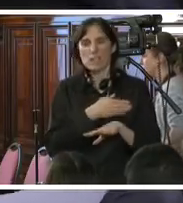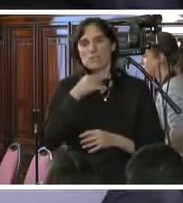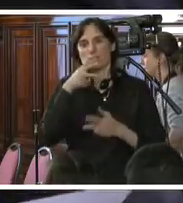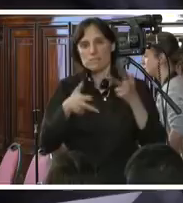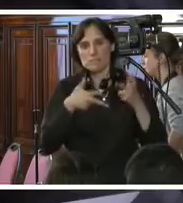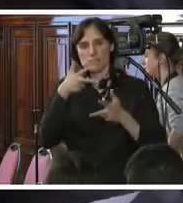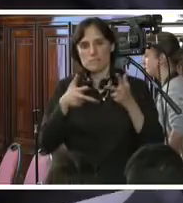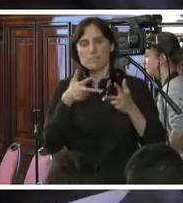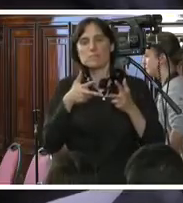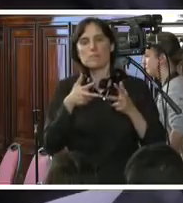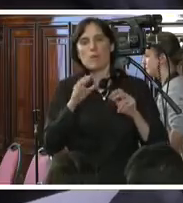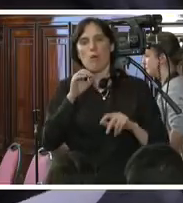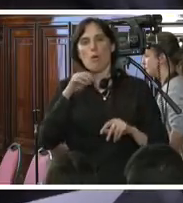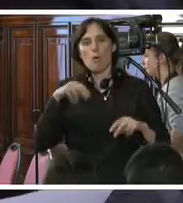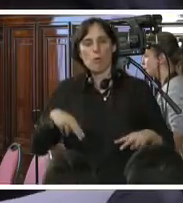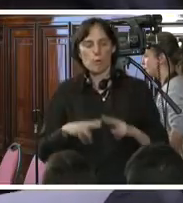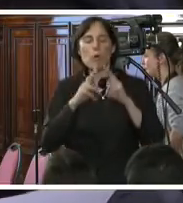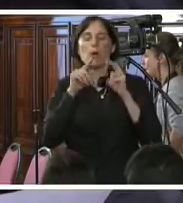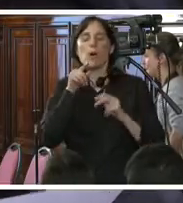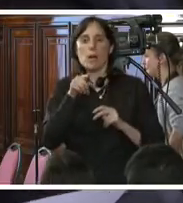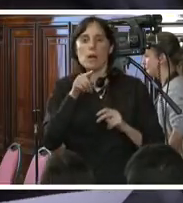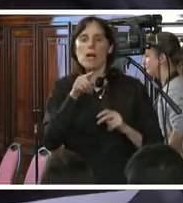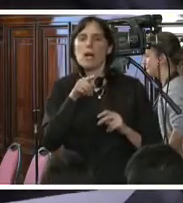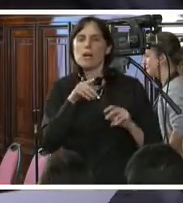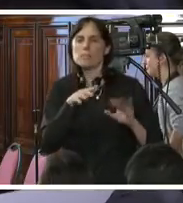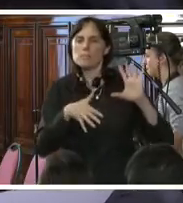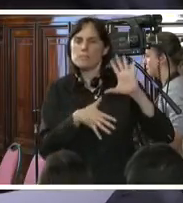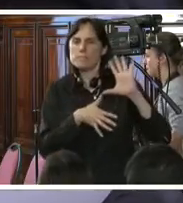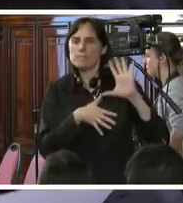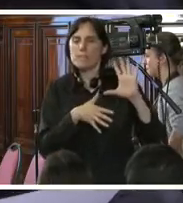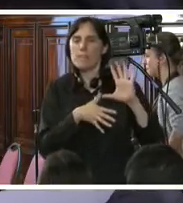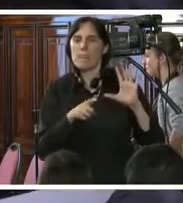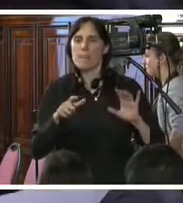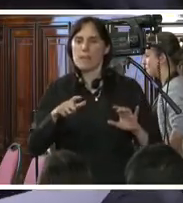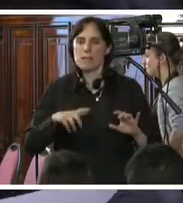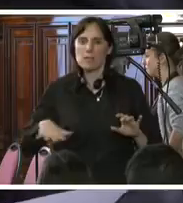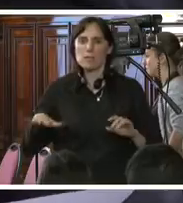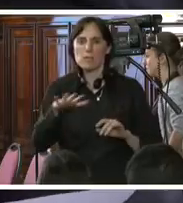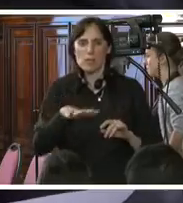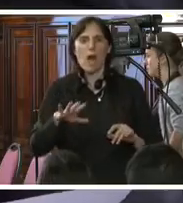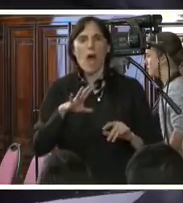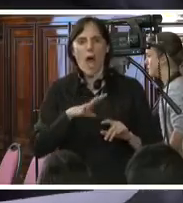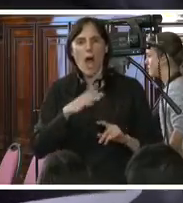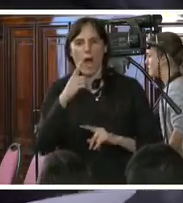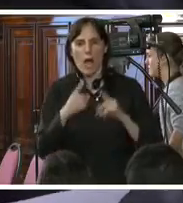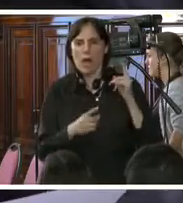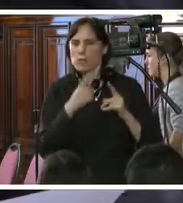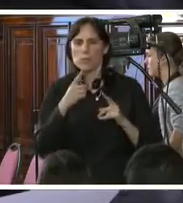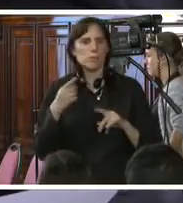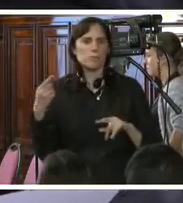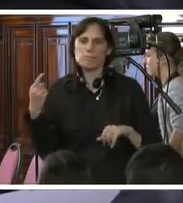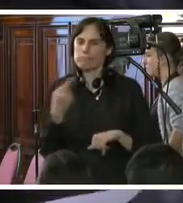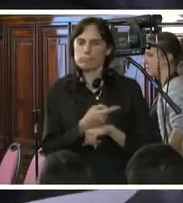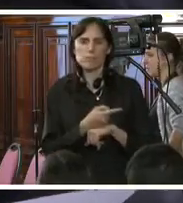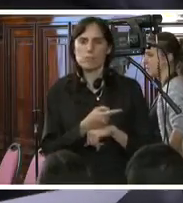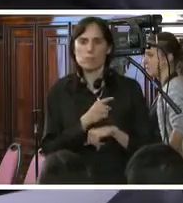derechos culturales de Naciones Unidas, en toda América Latina, grupos de la sociedad civil, fundamentalistas y conservadores, se oponen a los derechos